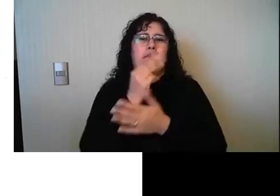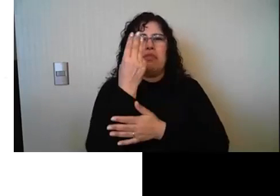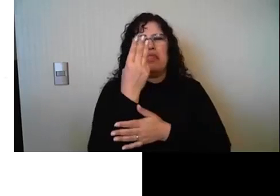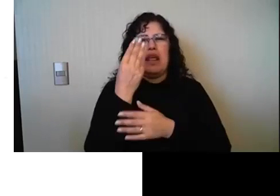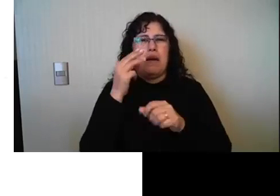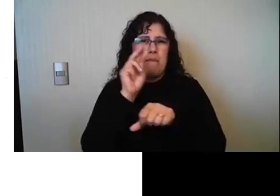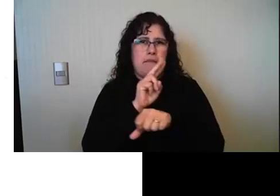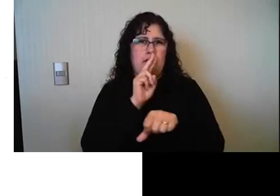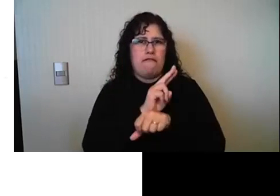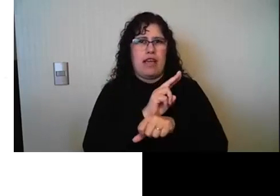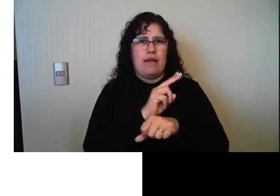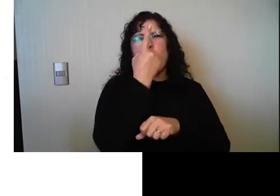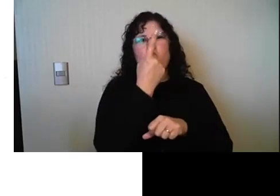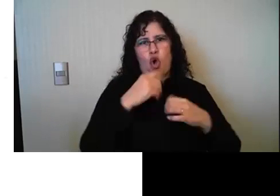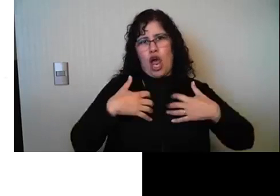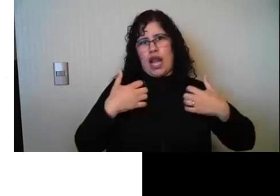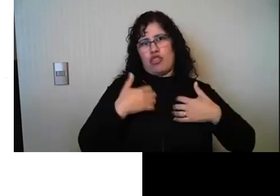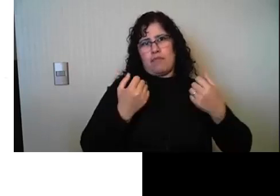anatomía, el otro